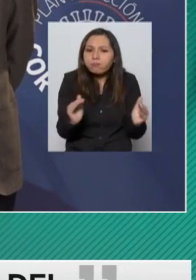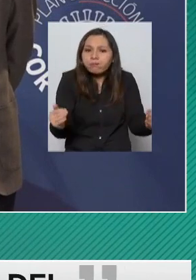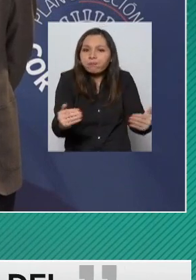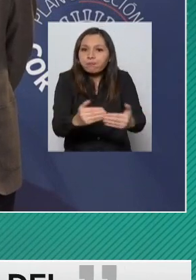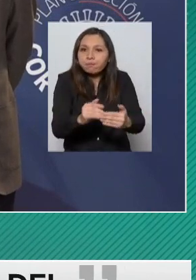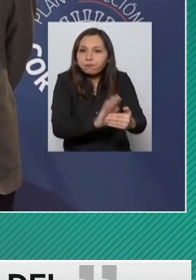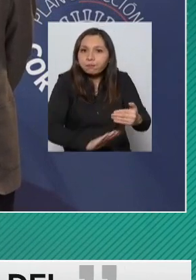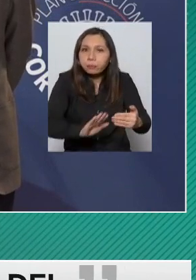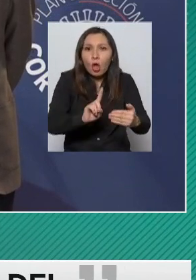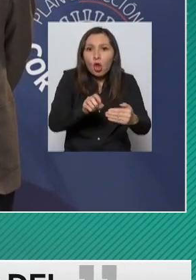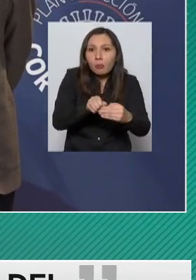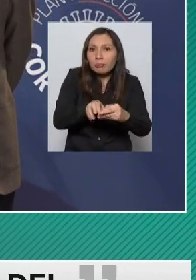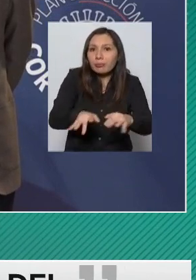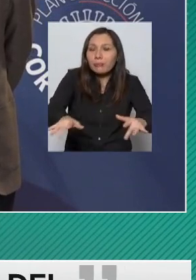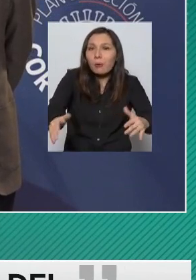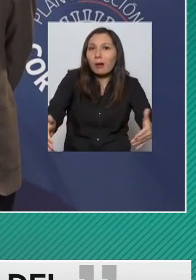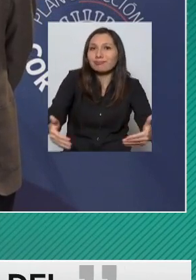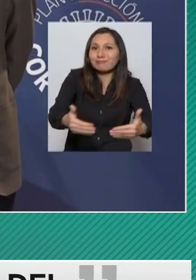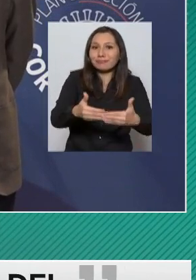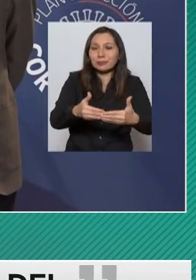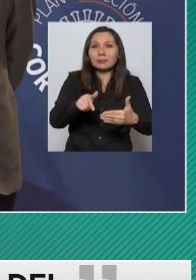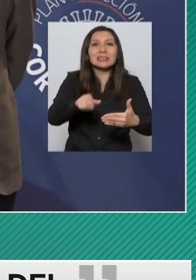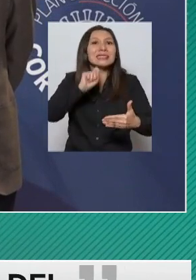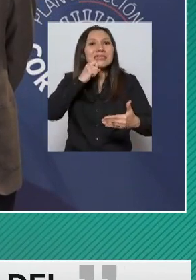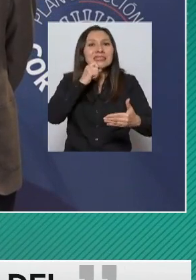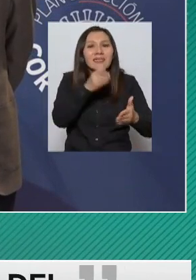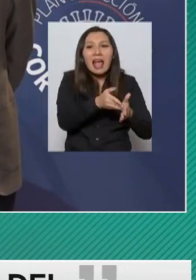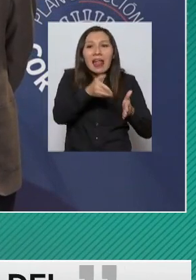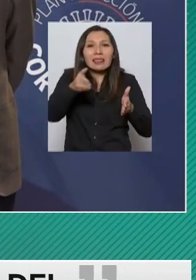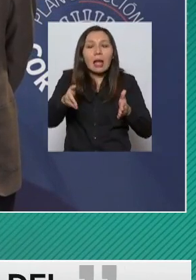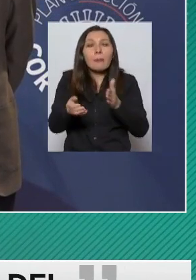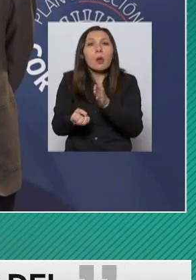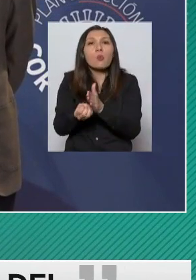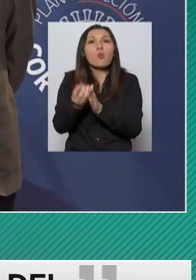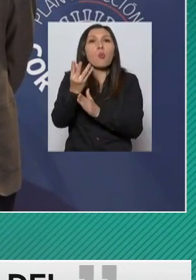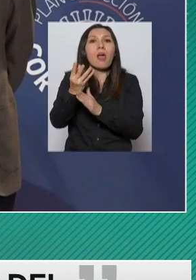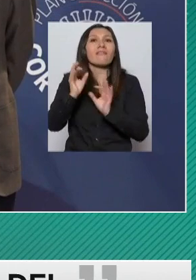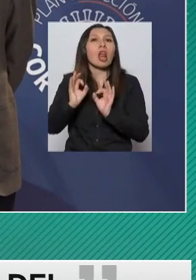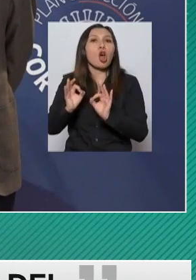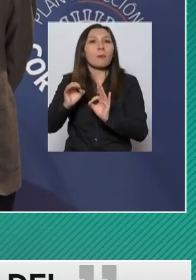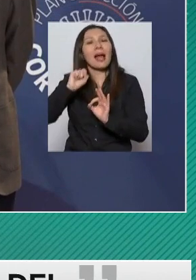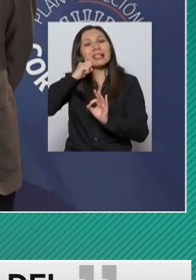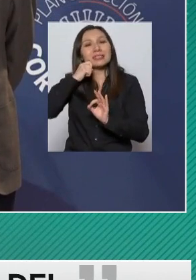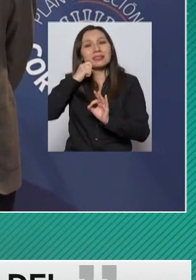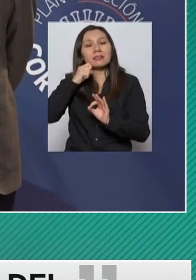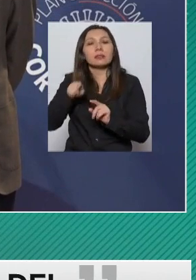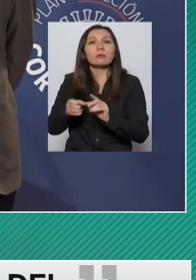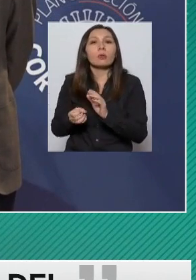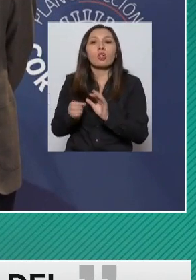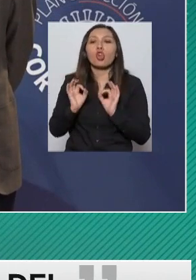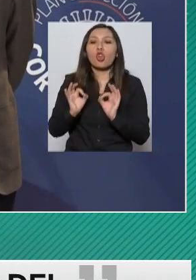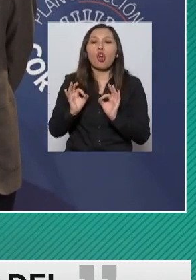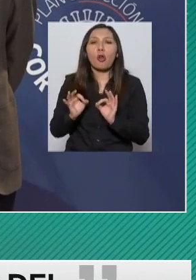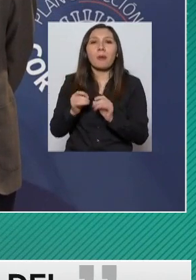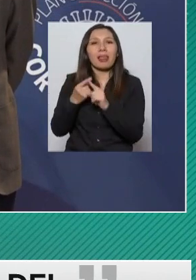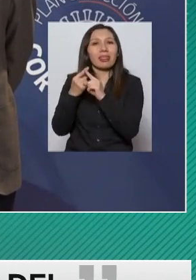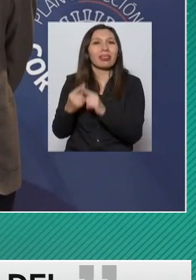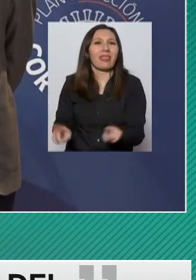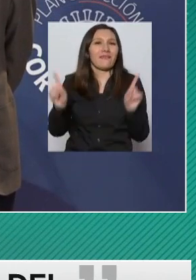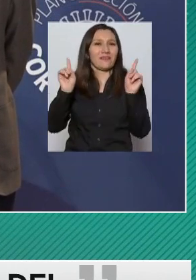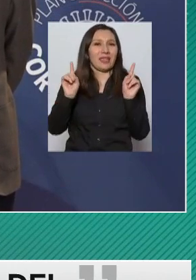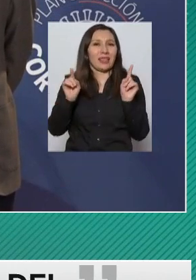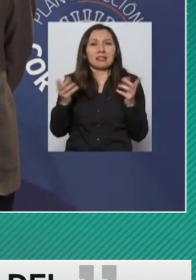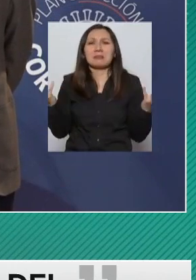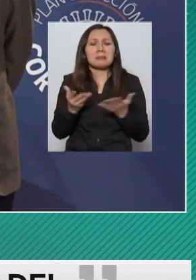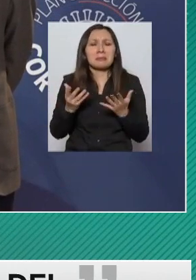entender que esa fase de contención implica una nueva normalidad una normalidad distinta